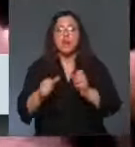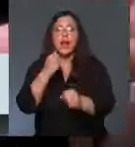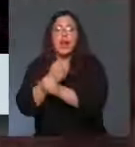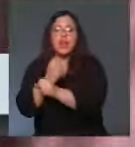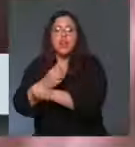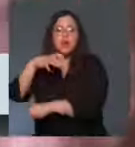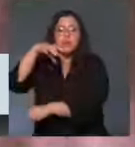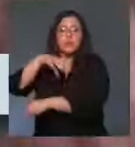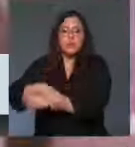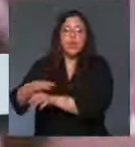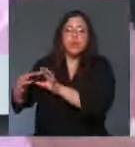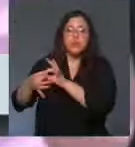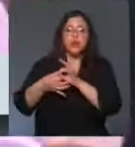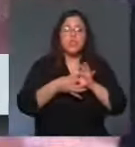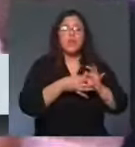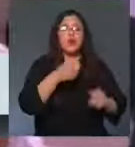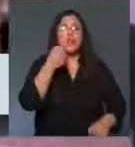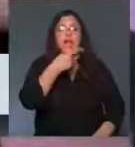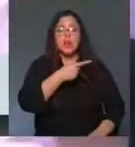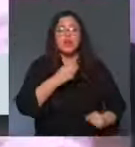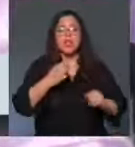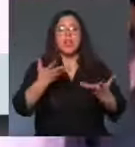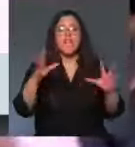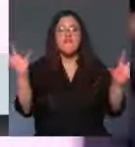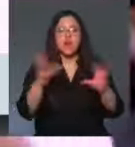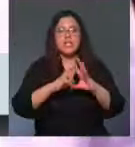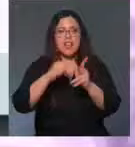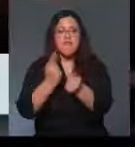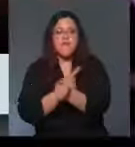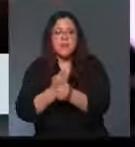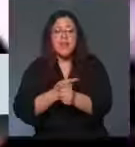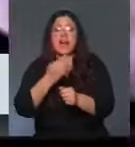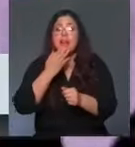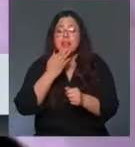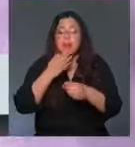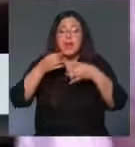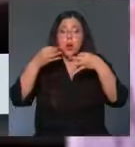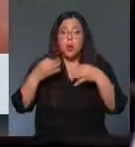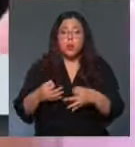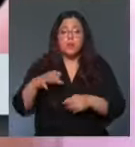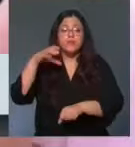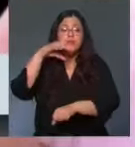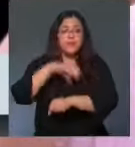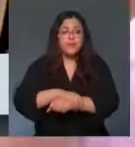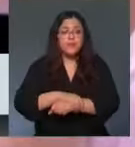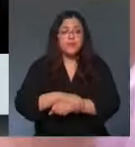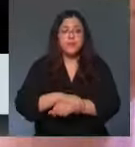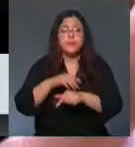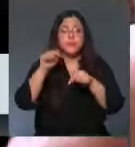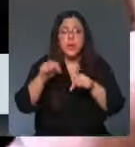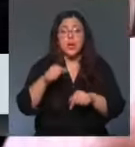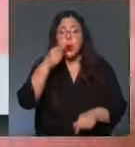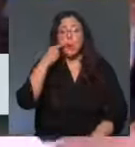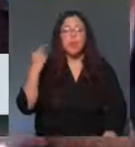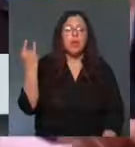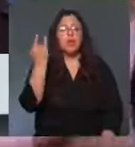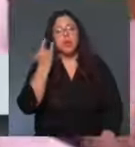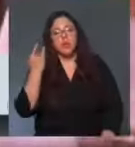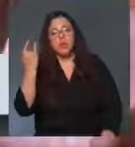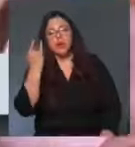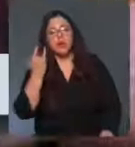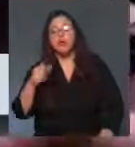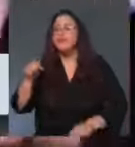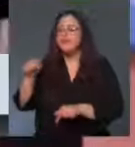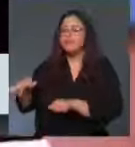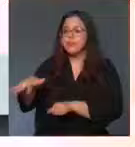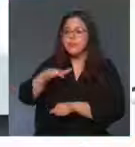detuvo por una denuncia de violencia intrafamiliar. Sumado a eso, al momento de la detención, habría estado ebrio. El hecho por el